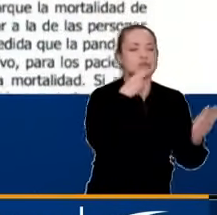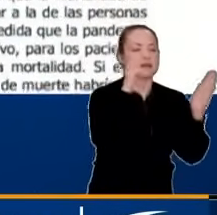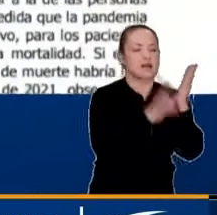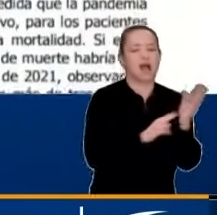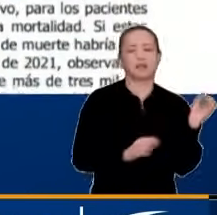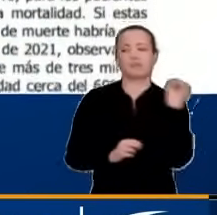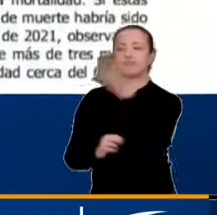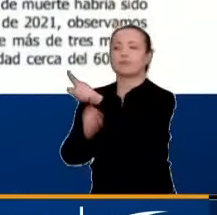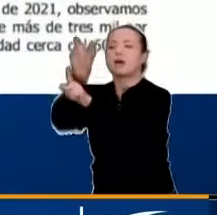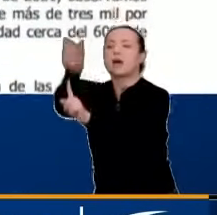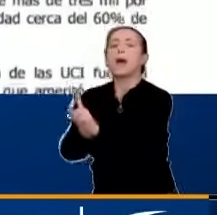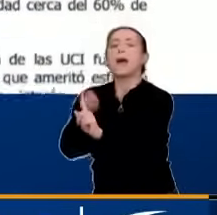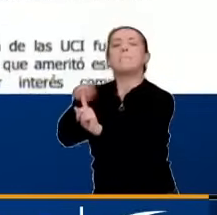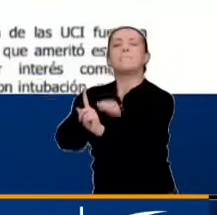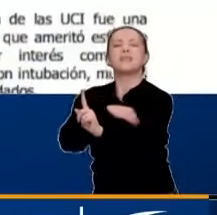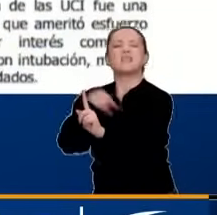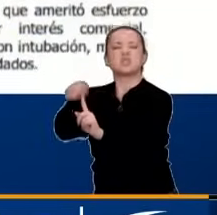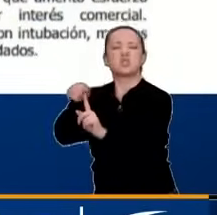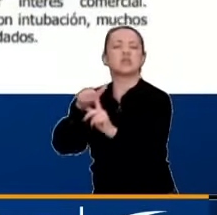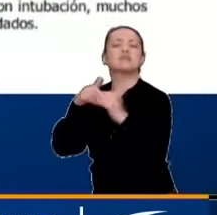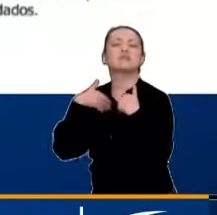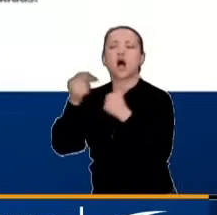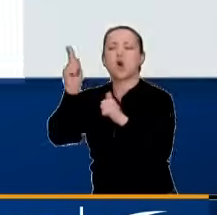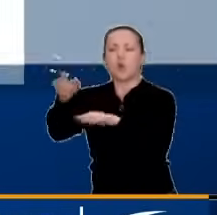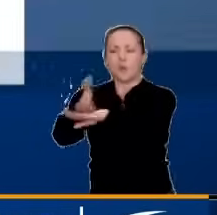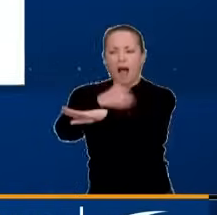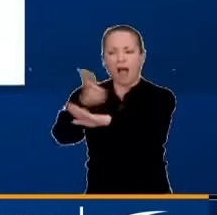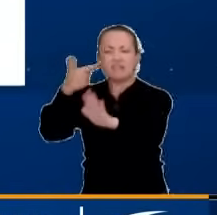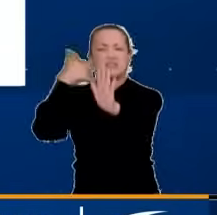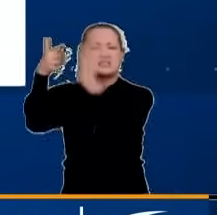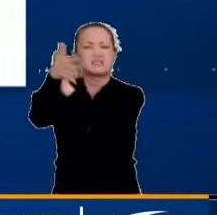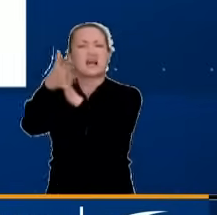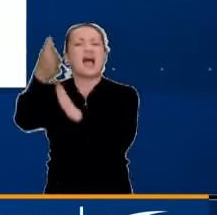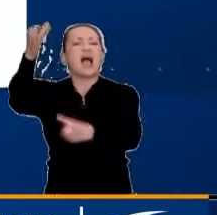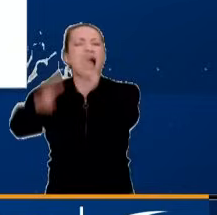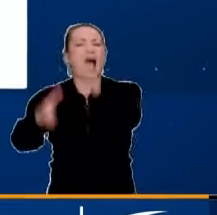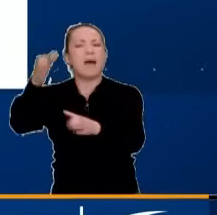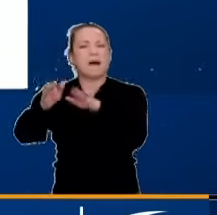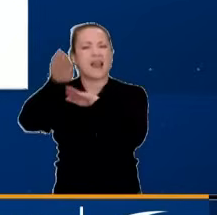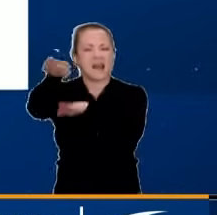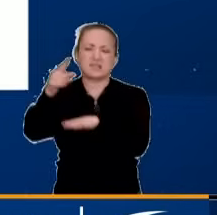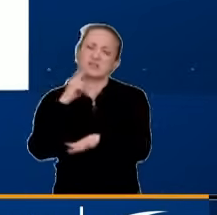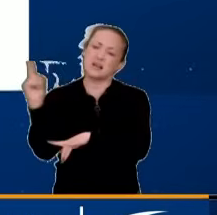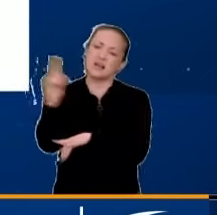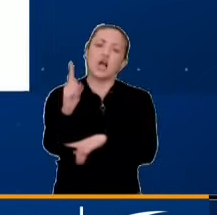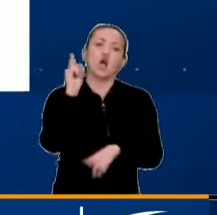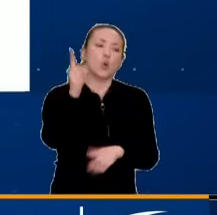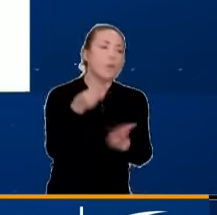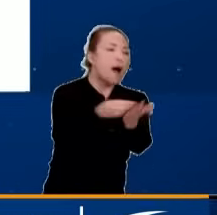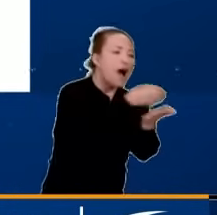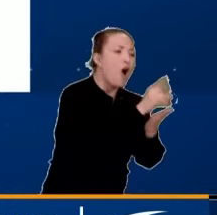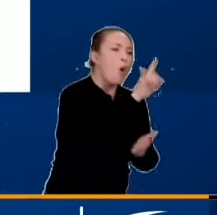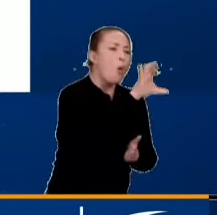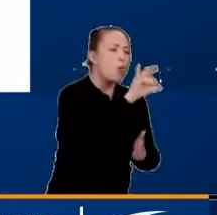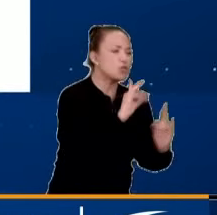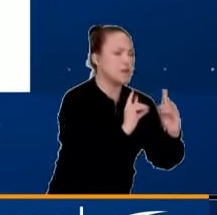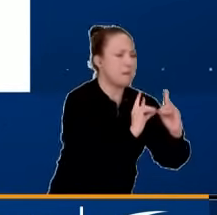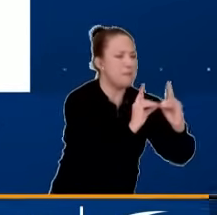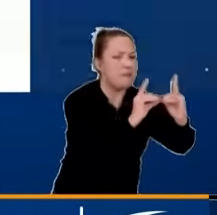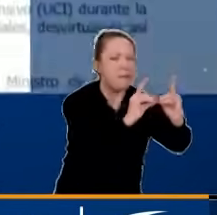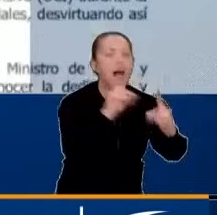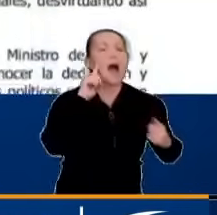Salud rechazando lo que mencionó en Cámara de Representantes esta semana, diciendo que el acceso o la compra de las unidades de cuidados intensivos fue